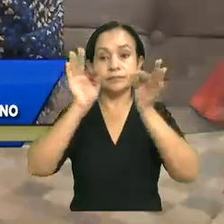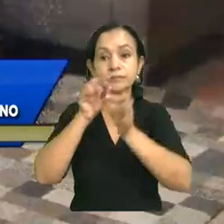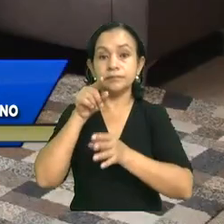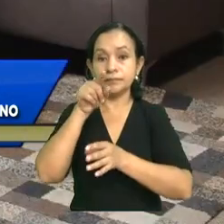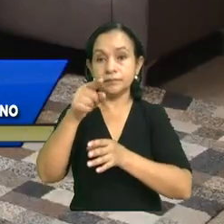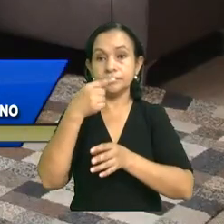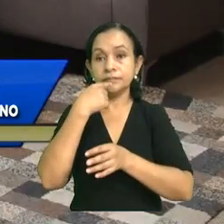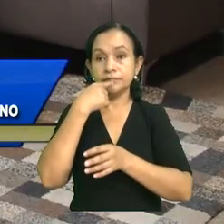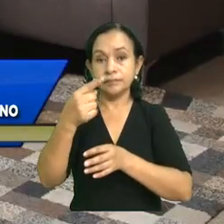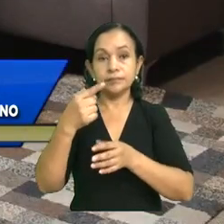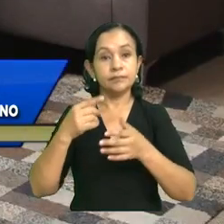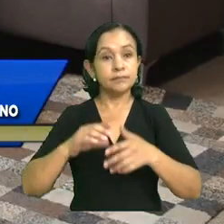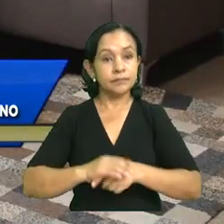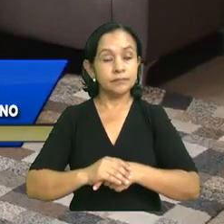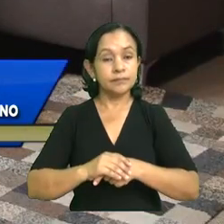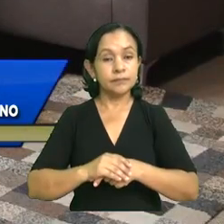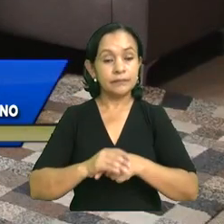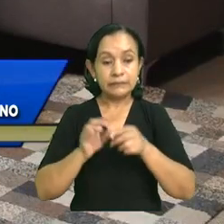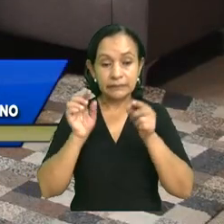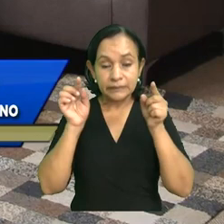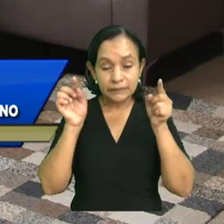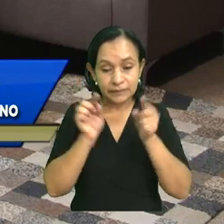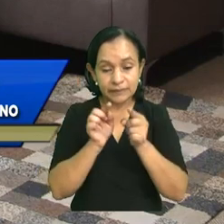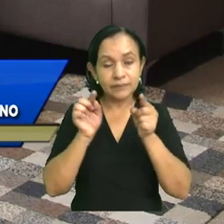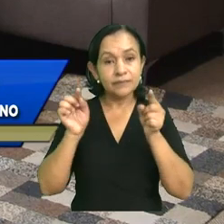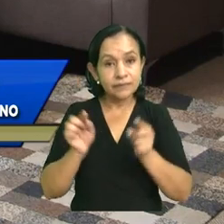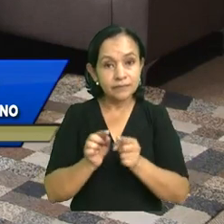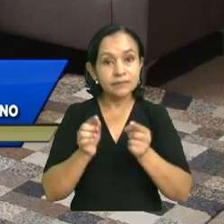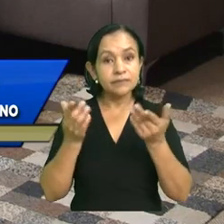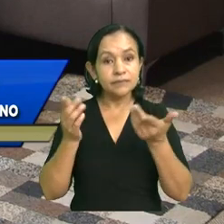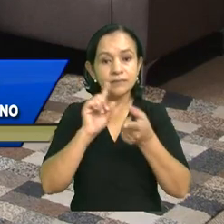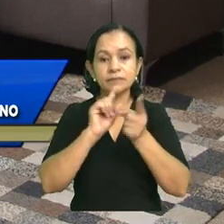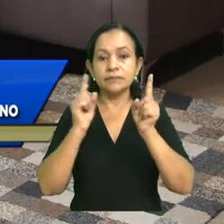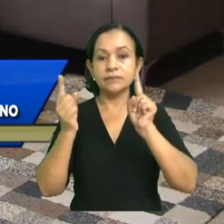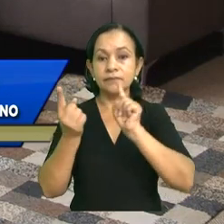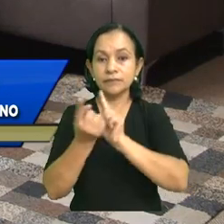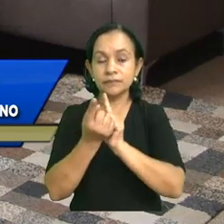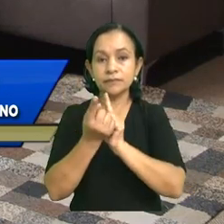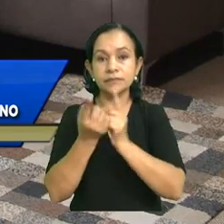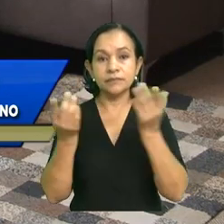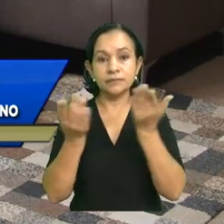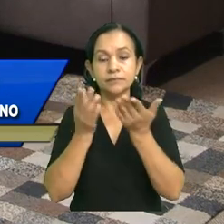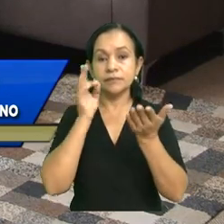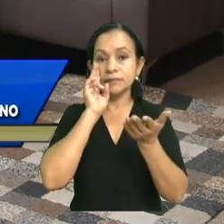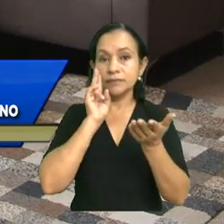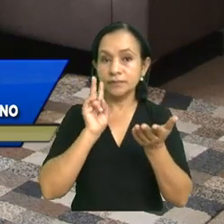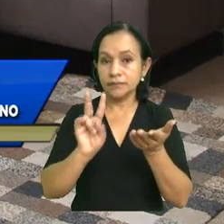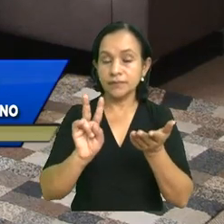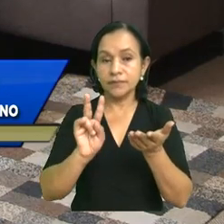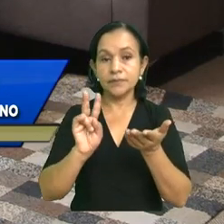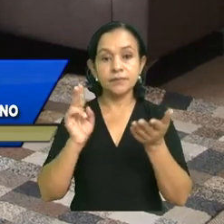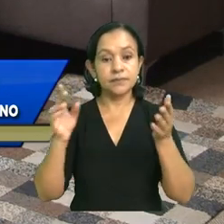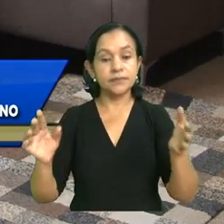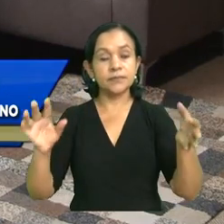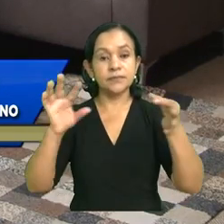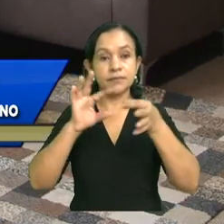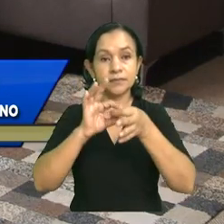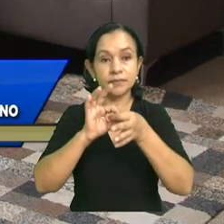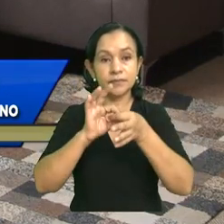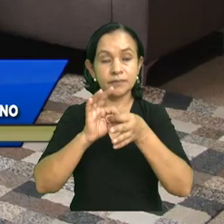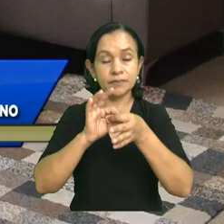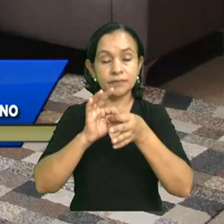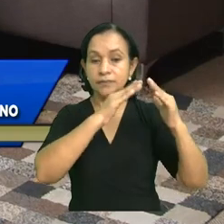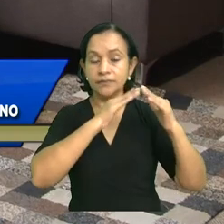menciona, pues bastante pequeños, pero en realidad transforman los entornos, y ya visto desde un punto de vista de conjunto, transforman